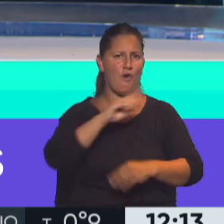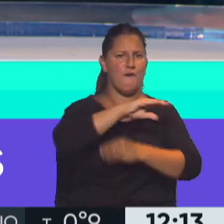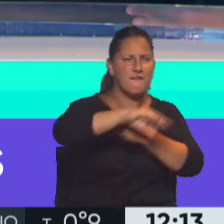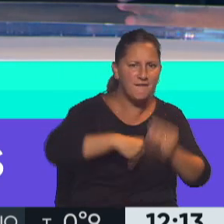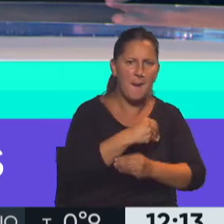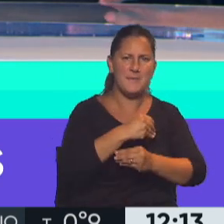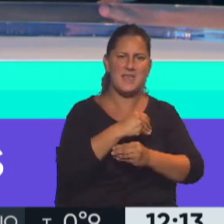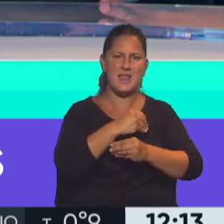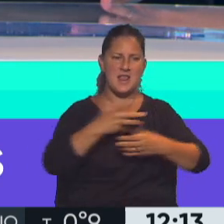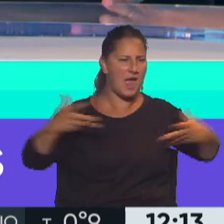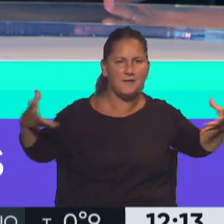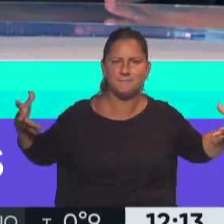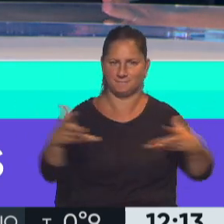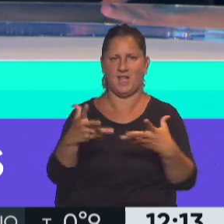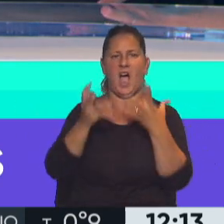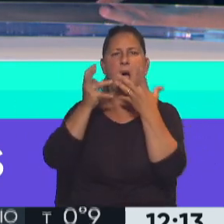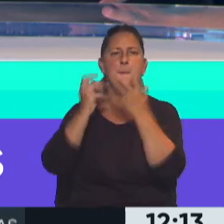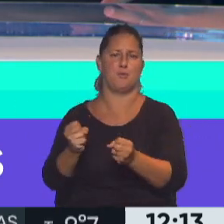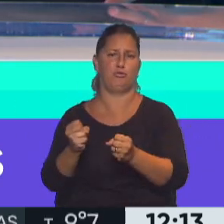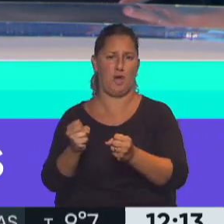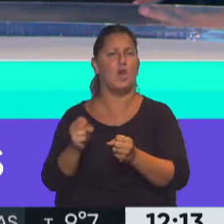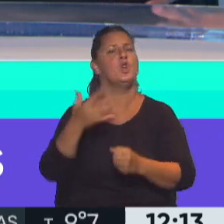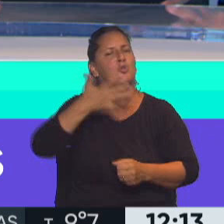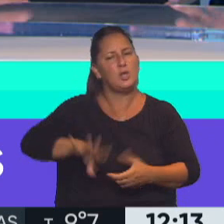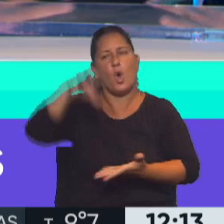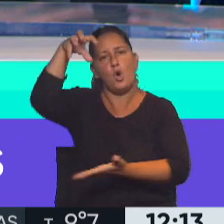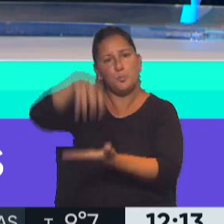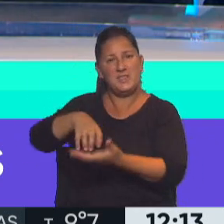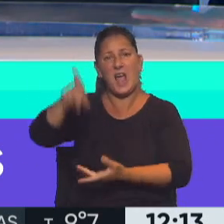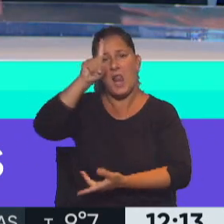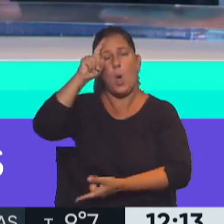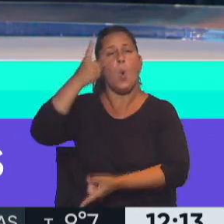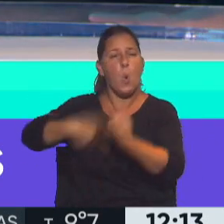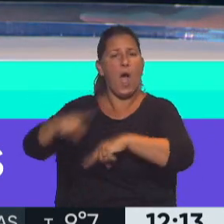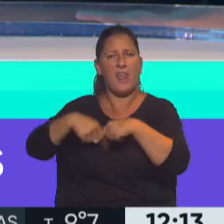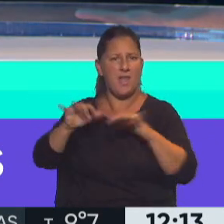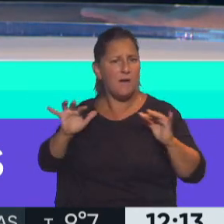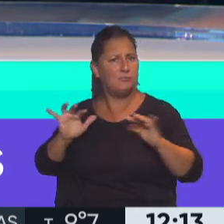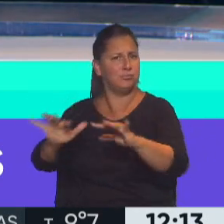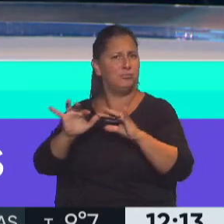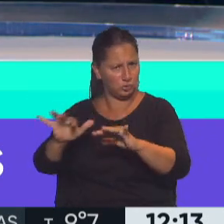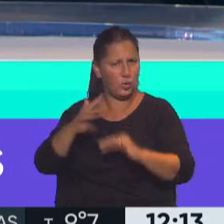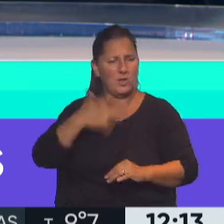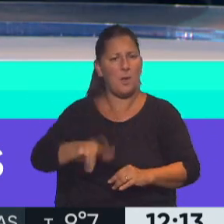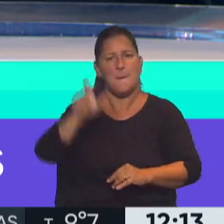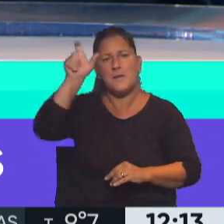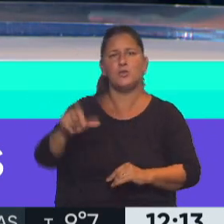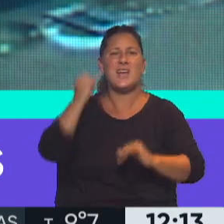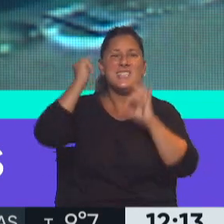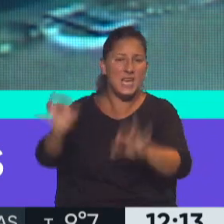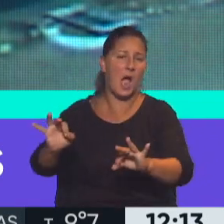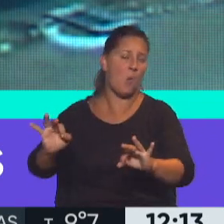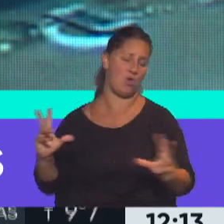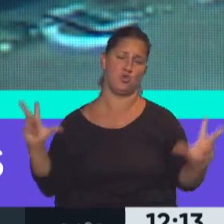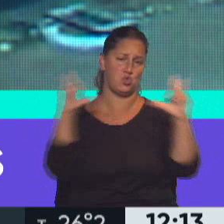comunidad. Entonces, de alguna forma, yo entiendo que las guardias de los hospitales estén saturadas y estén así porque el paciente llega estallado. Y